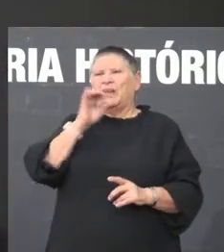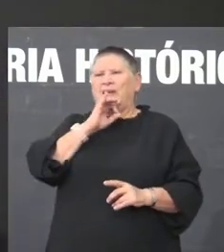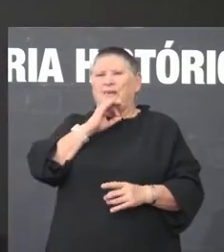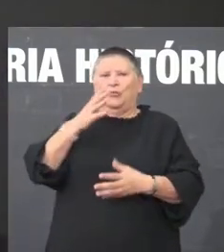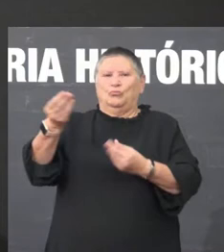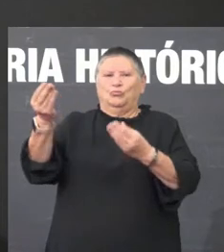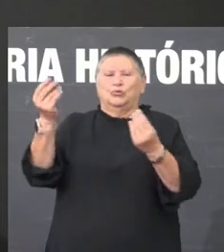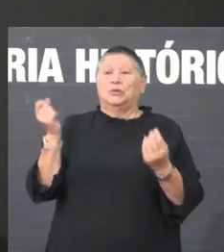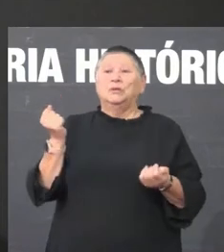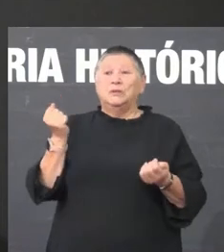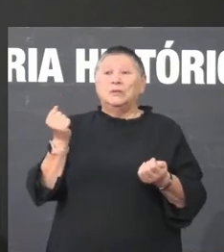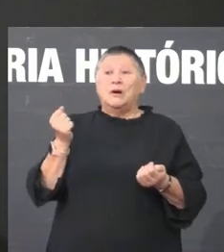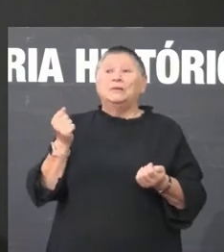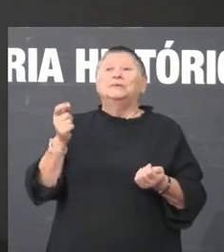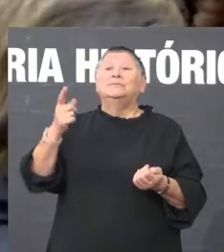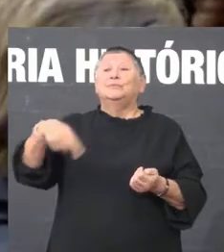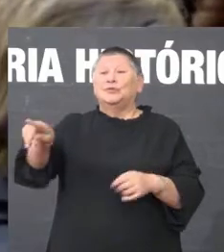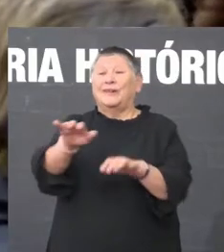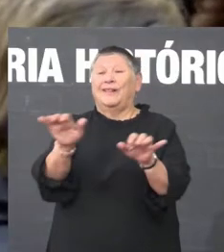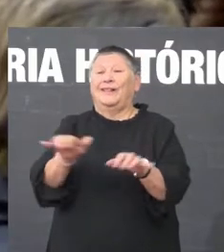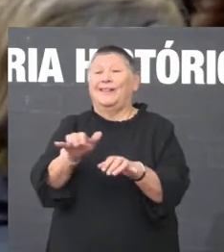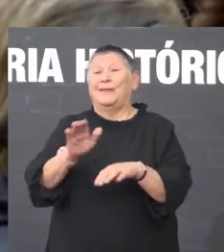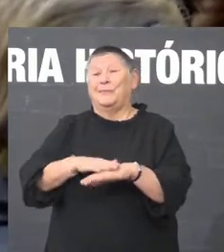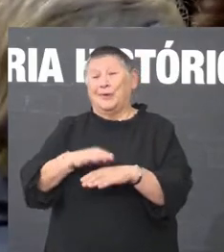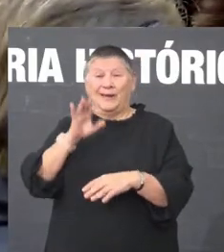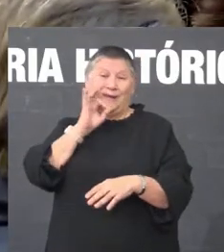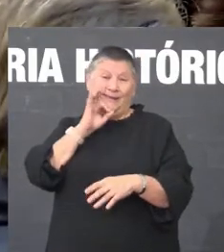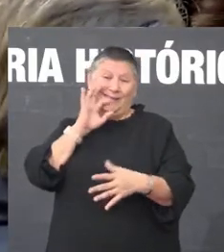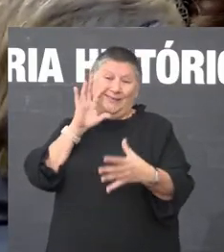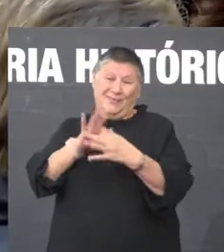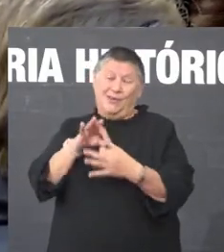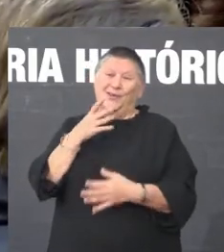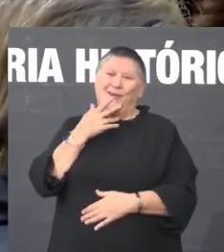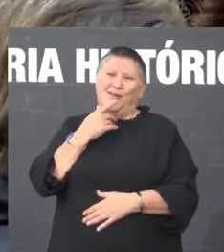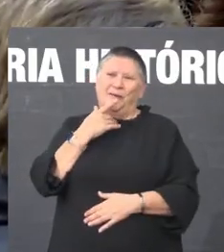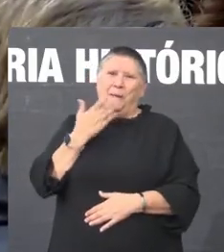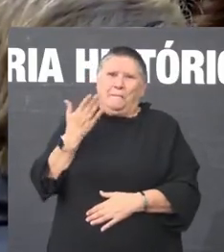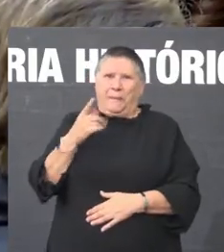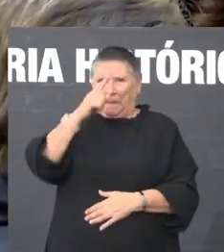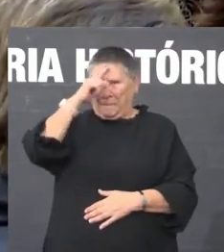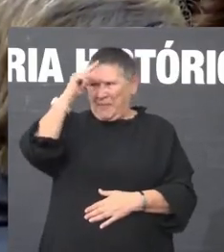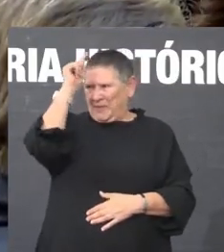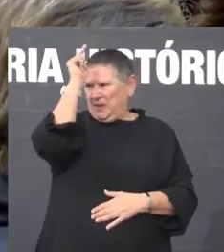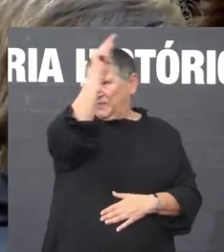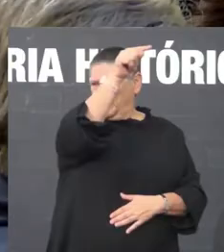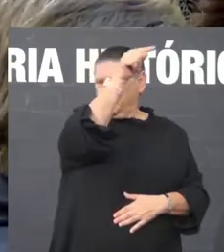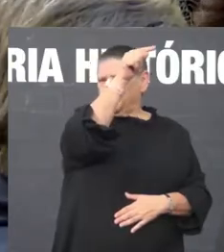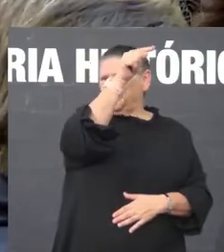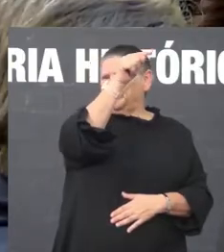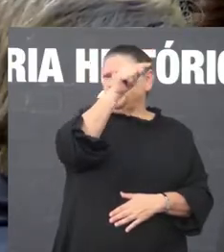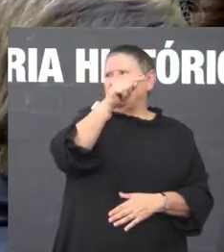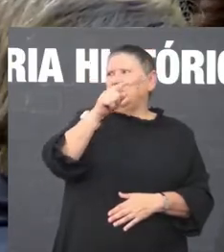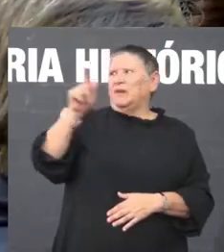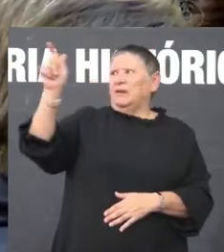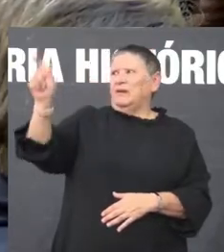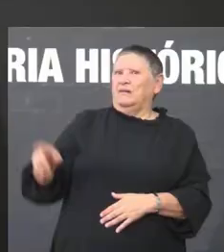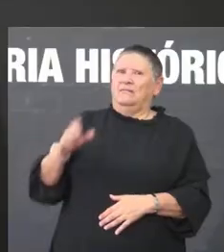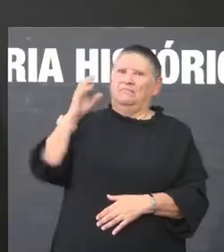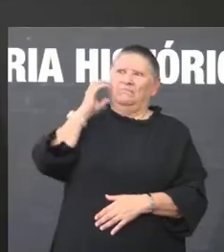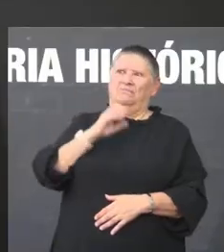claro, vosotros reís porque sois gallegos y sabéis de qué va el baile. Pero es que para Madrid, hasta Feijóo es demasiado